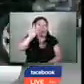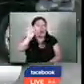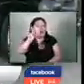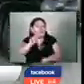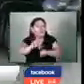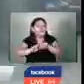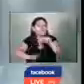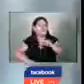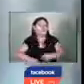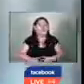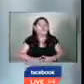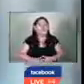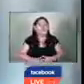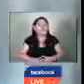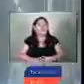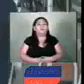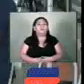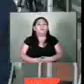por galón.